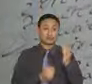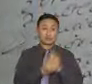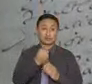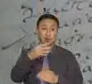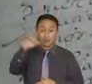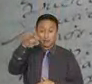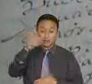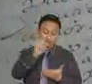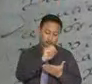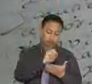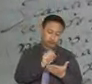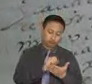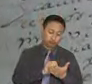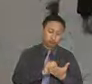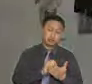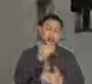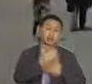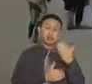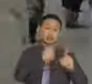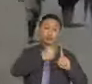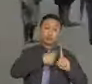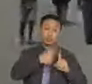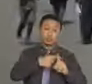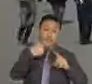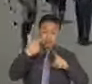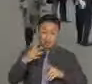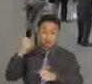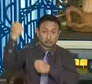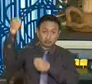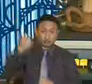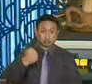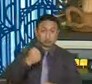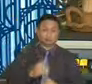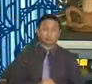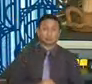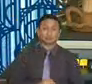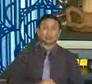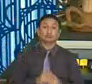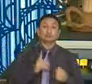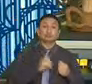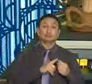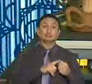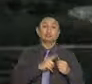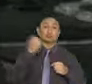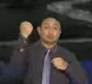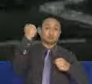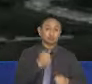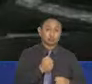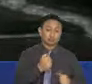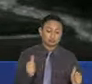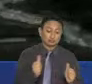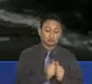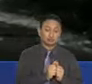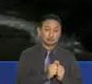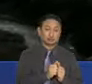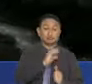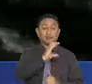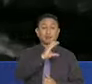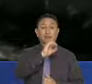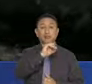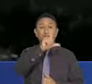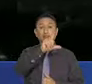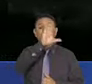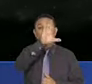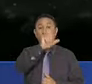papeles y luego de varios meses se plasmó en la realidad quito se funda junto al lago de colta en